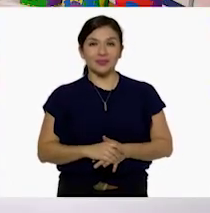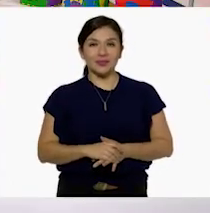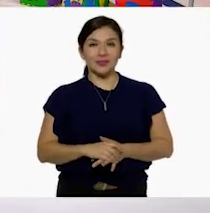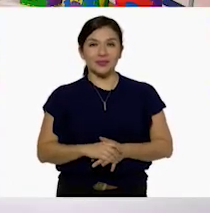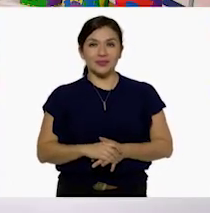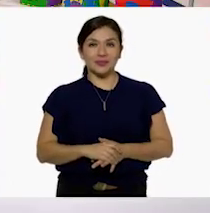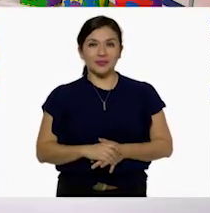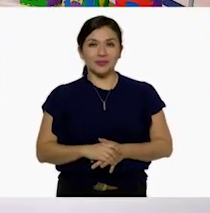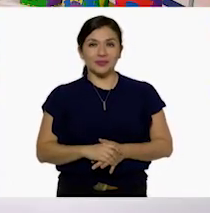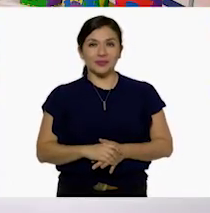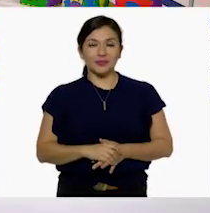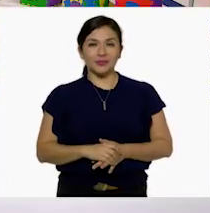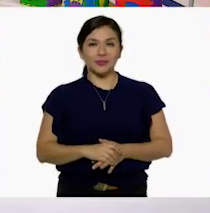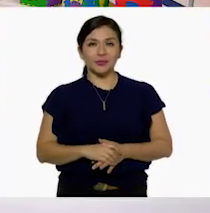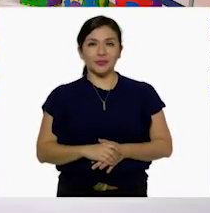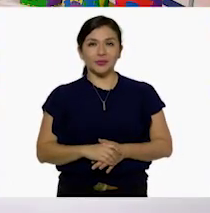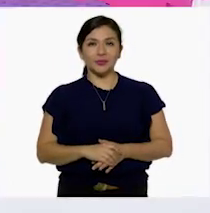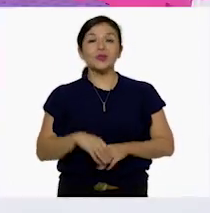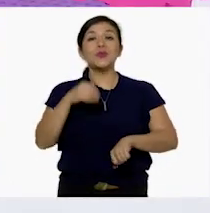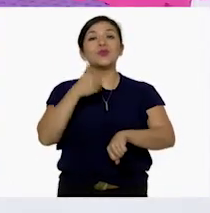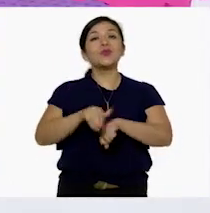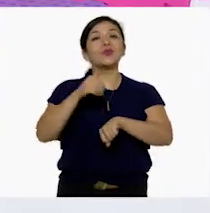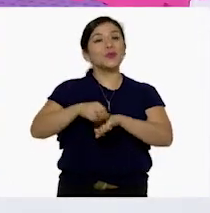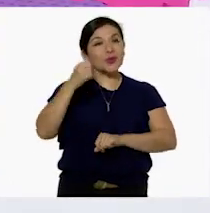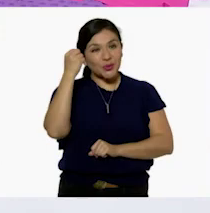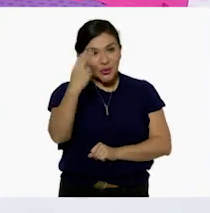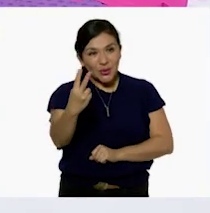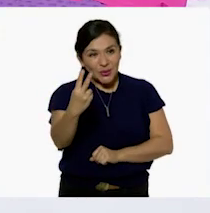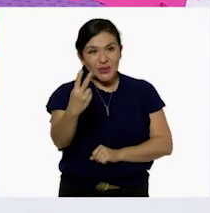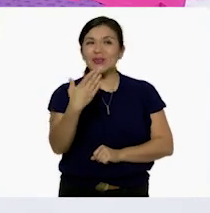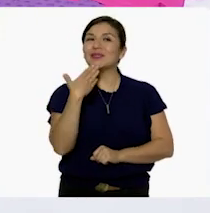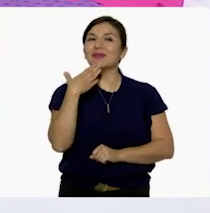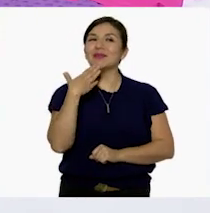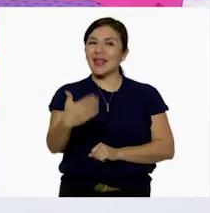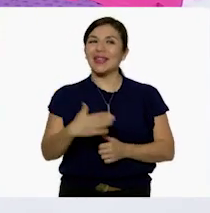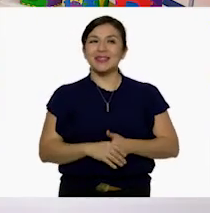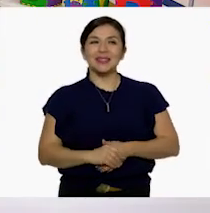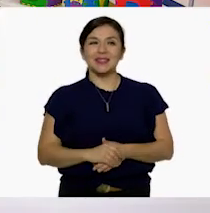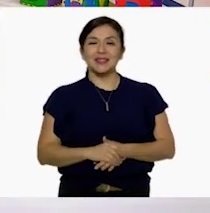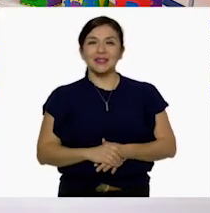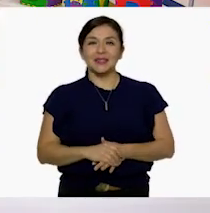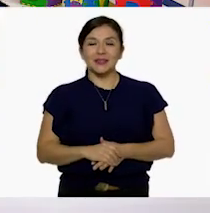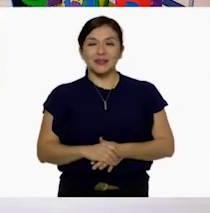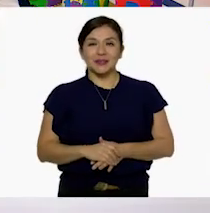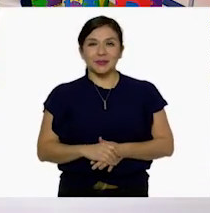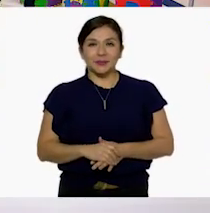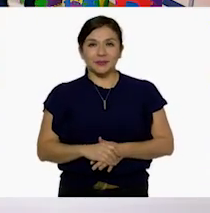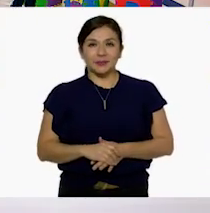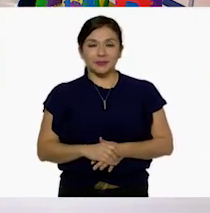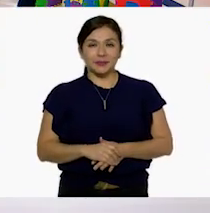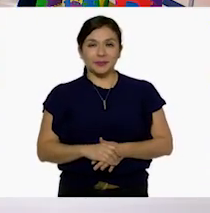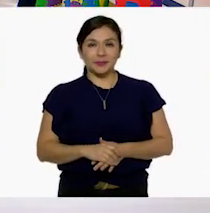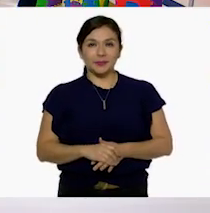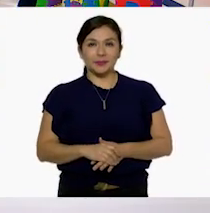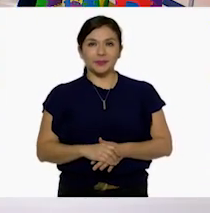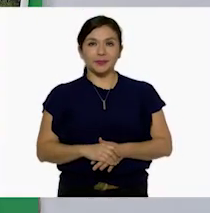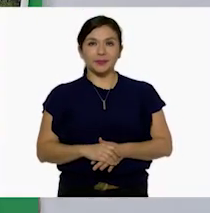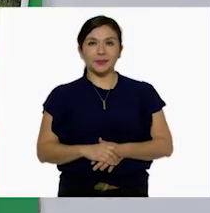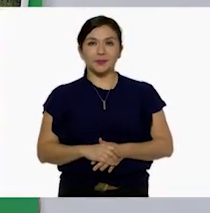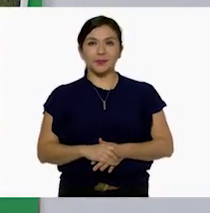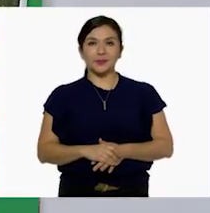¡Una, dos, tres! Y cayó en él. ¡Dos! ¡Muy bien! Y volvemos a avanzar.